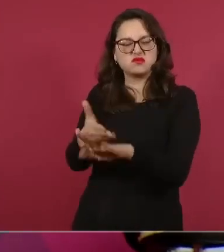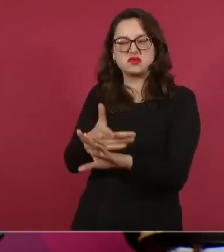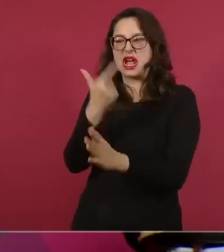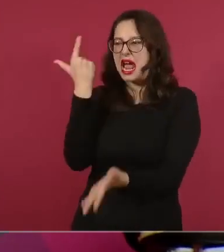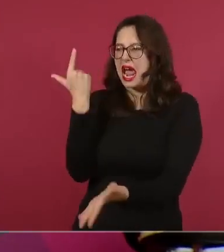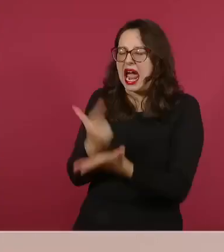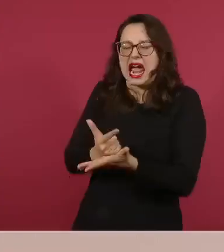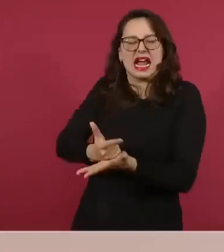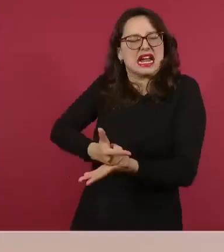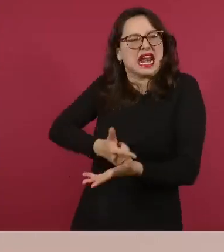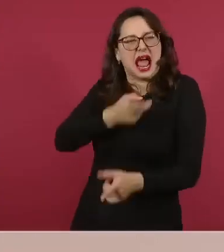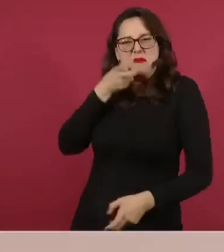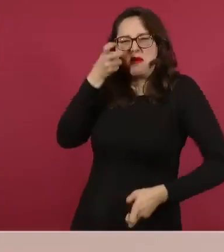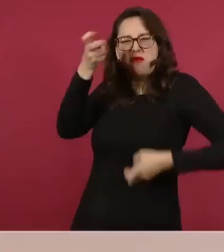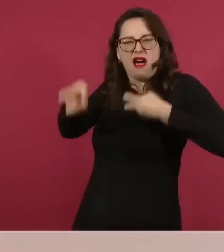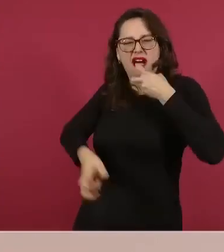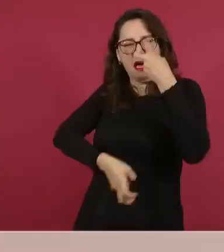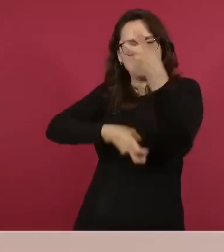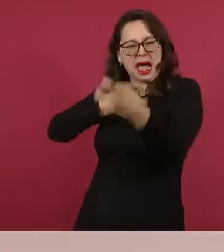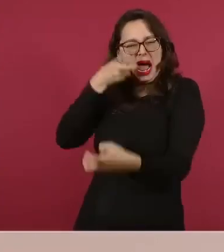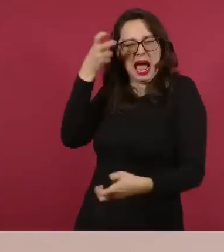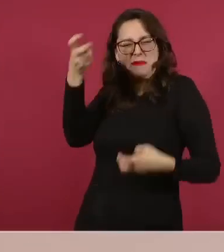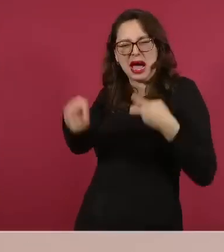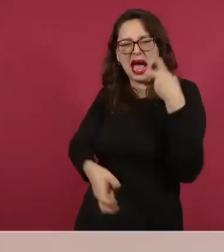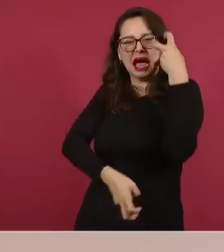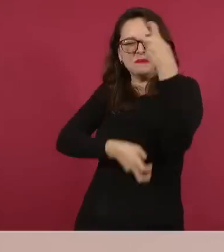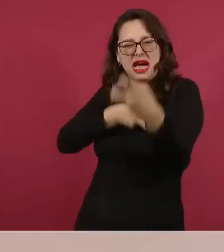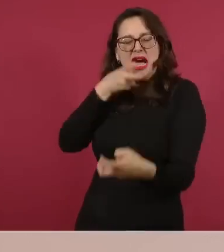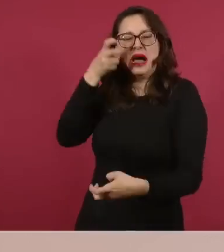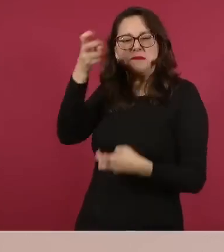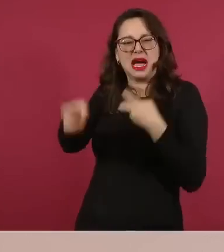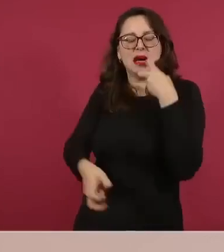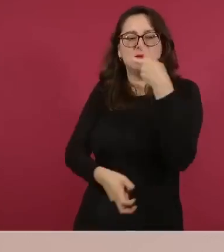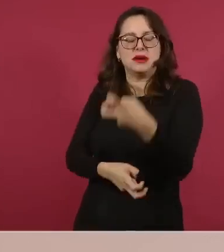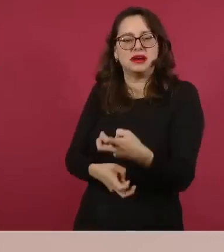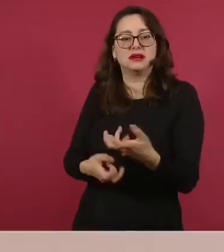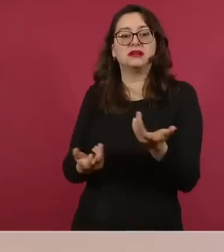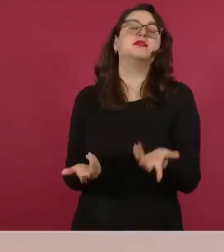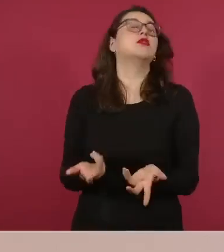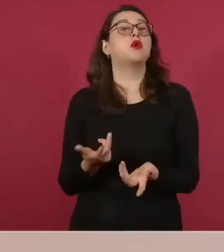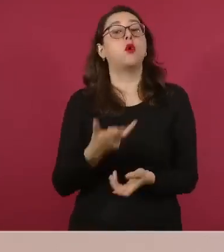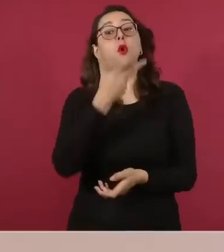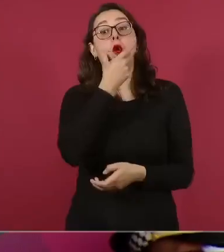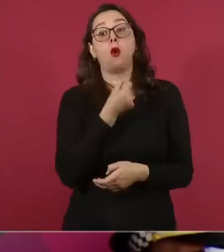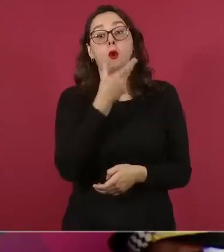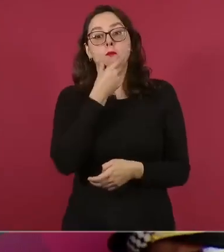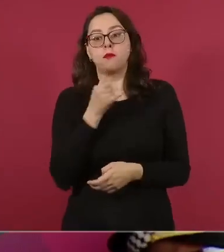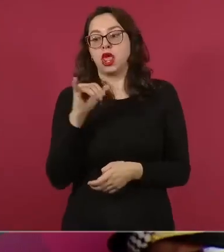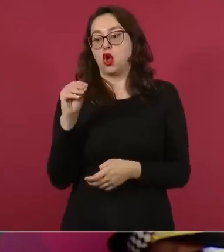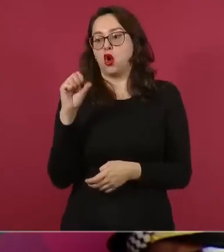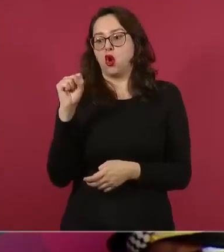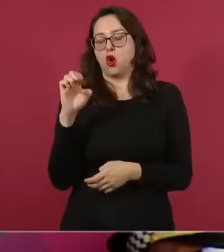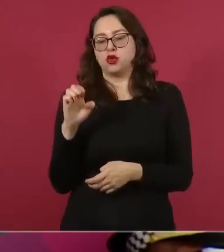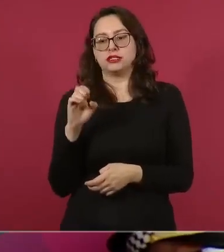José Vasconcelos llegó a decir que México no se merecía a Madero.